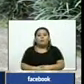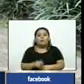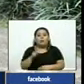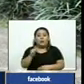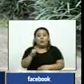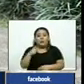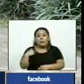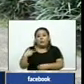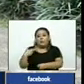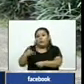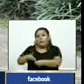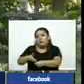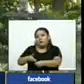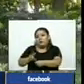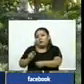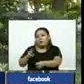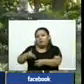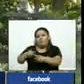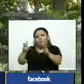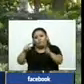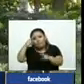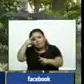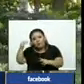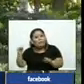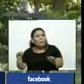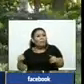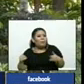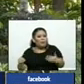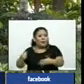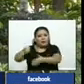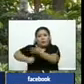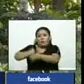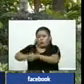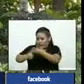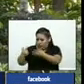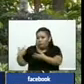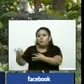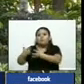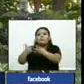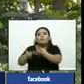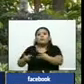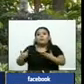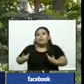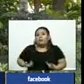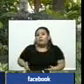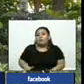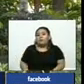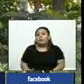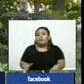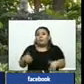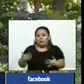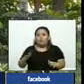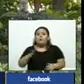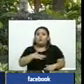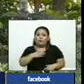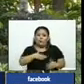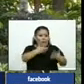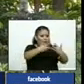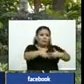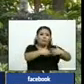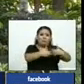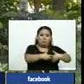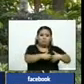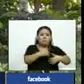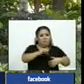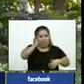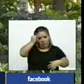este asunto de la política para luchar por los derechos, porque a pesar de que teníamos un negocio, pues